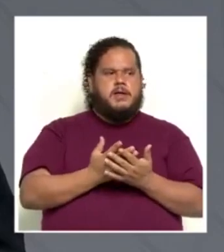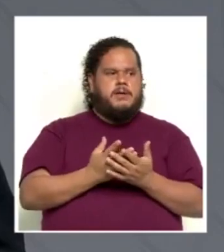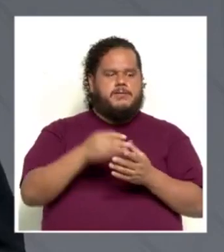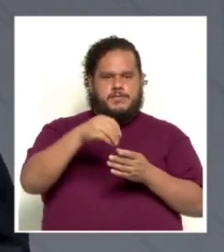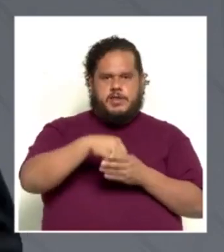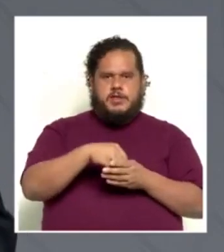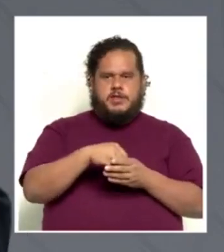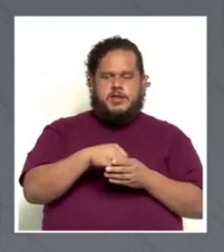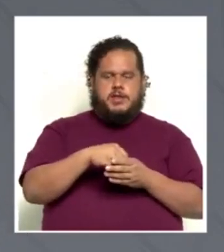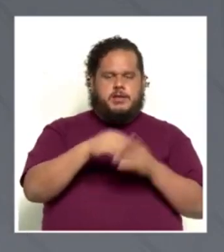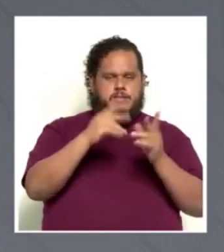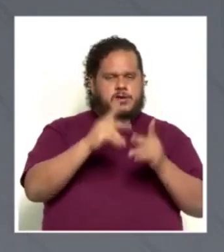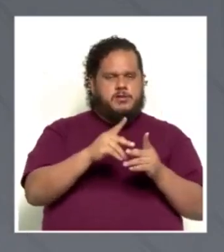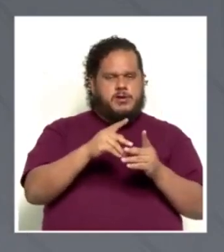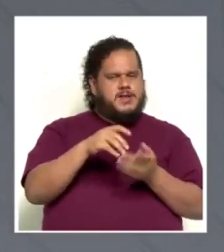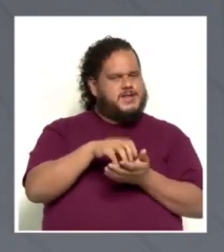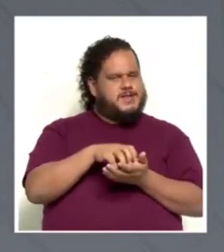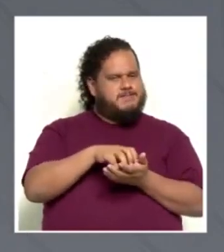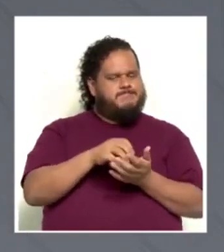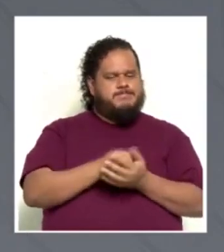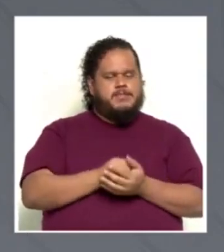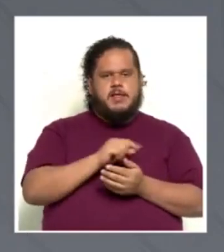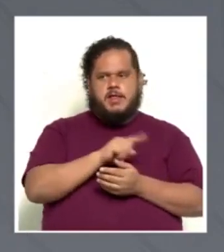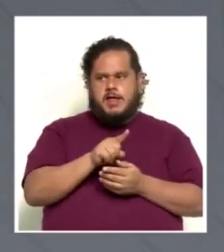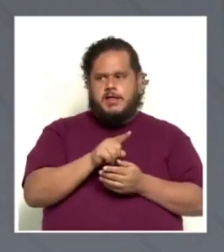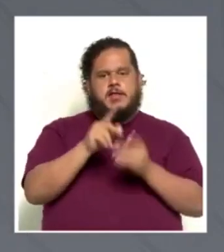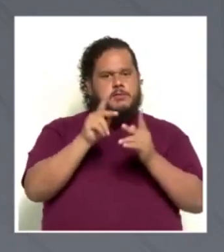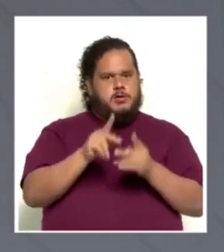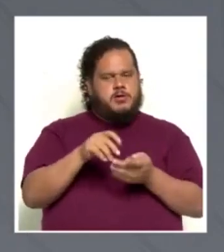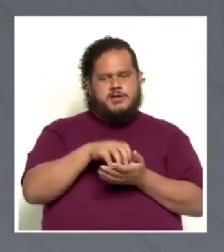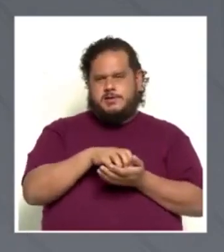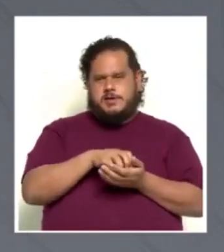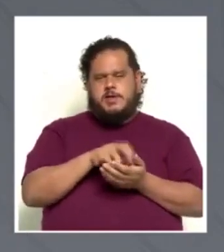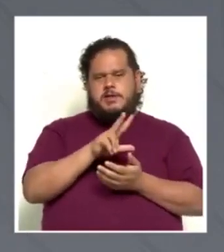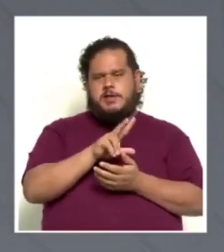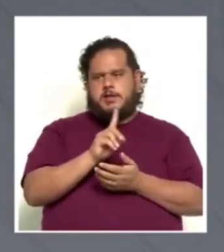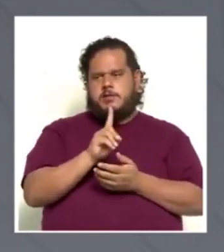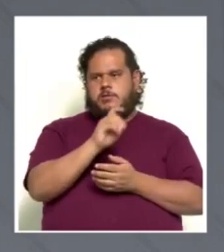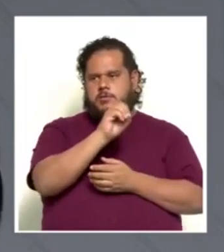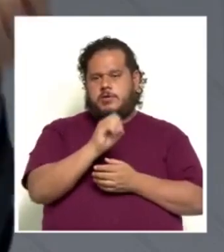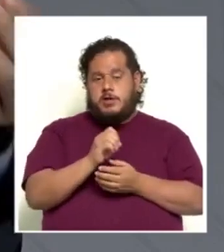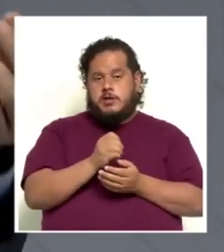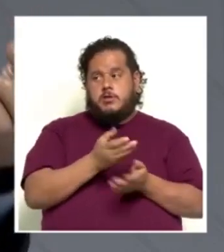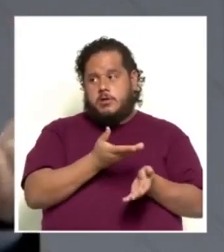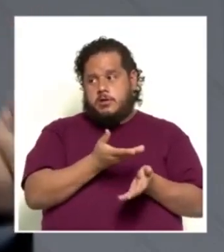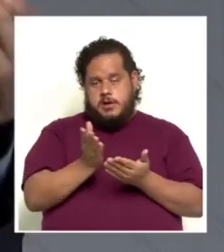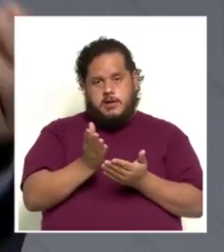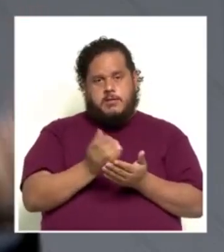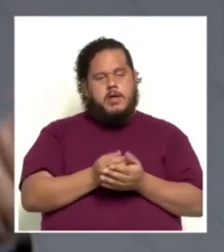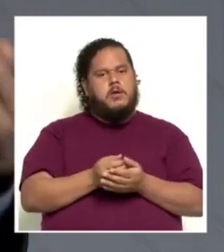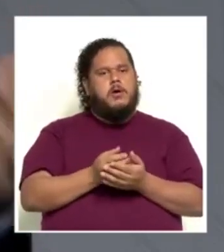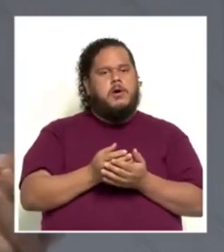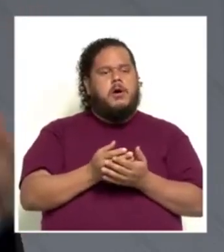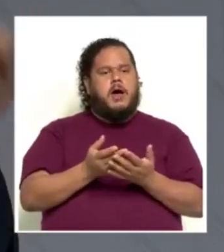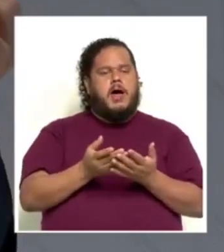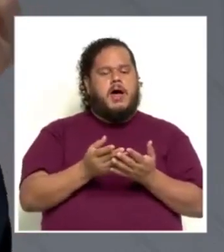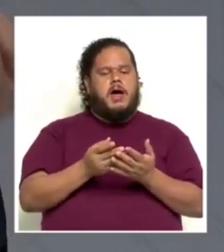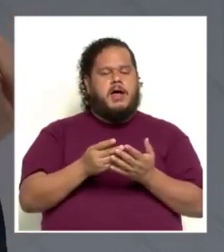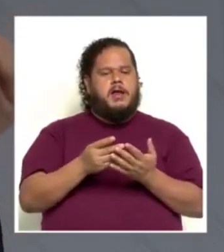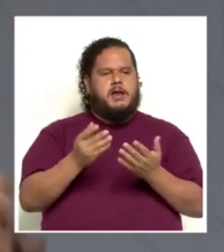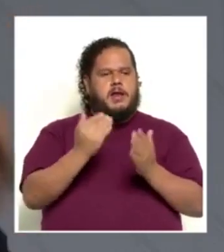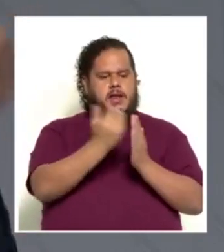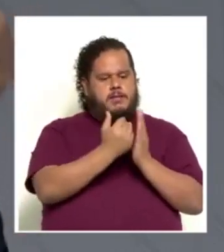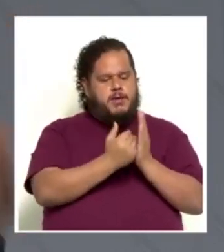indecisas. Finalmente, de estas personas indecisas, de este 31% que llevado a peso padrón nacional es